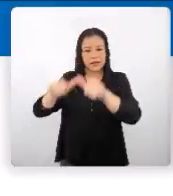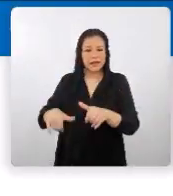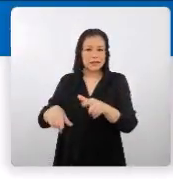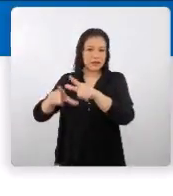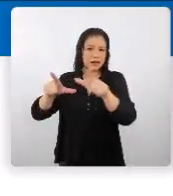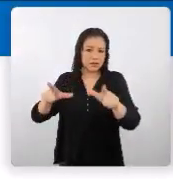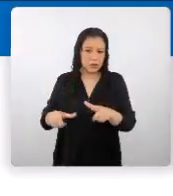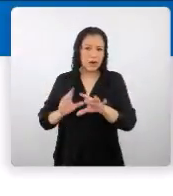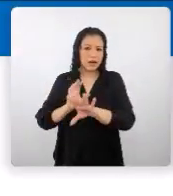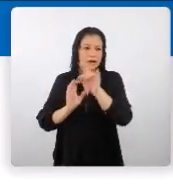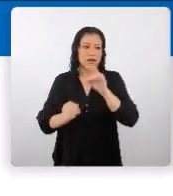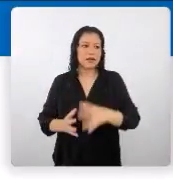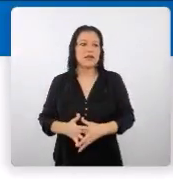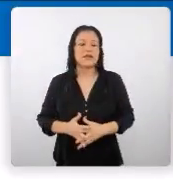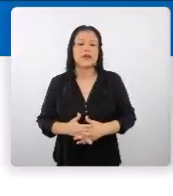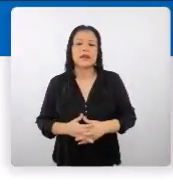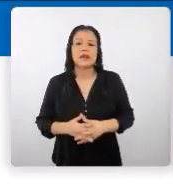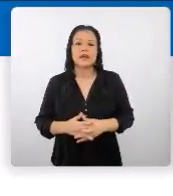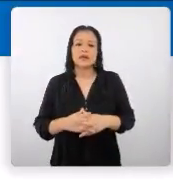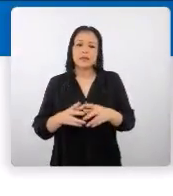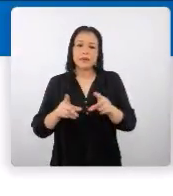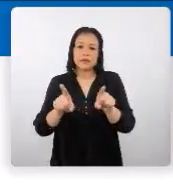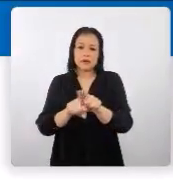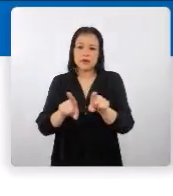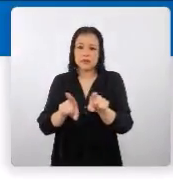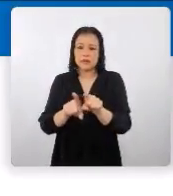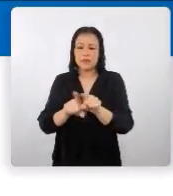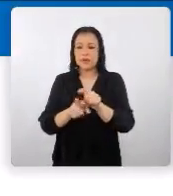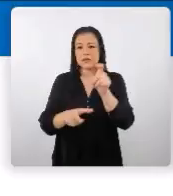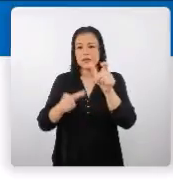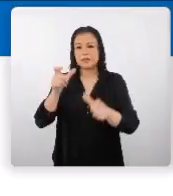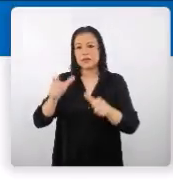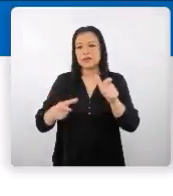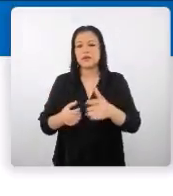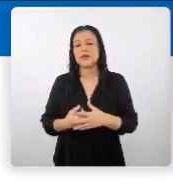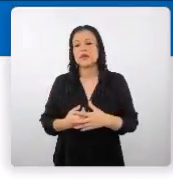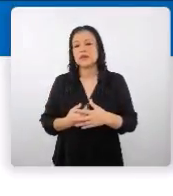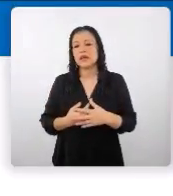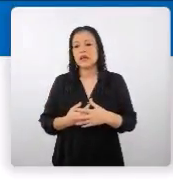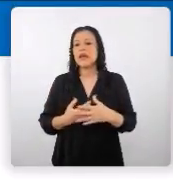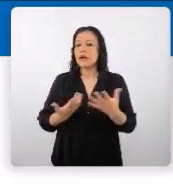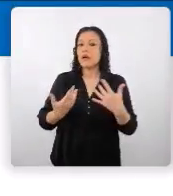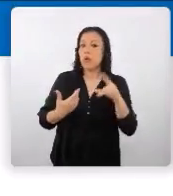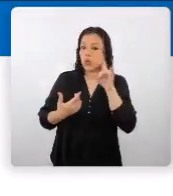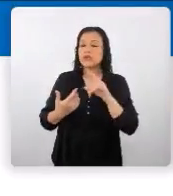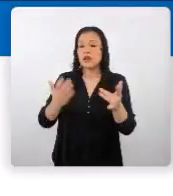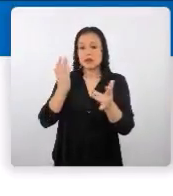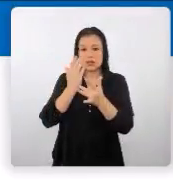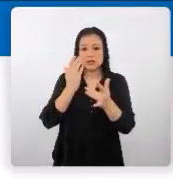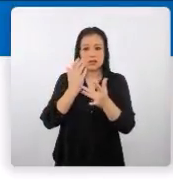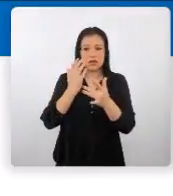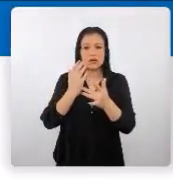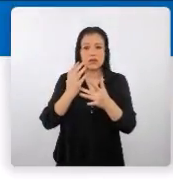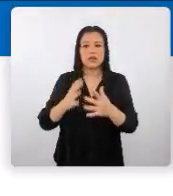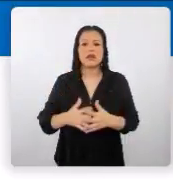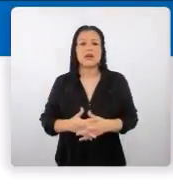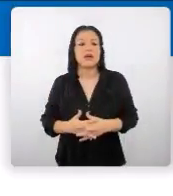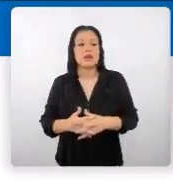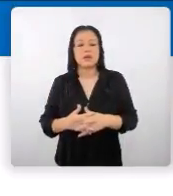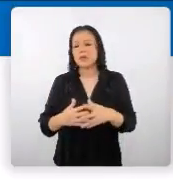¿no? A su vez, estas personas son tecnológicas, por más de que no hayan